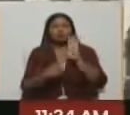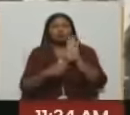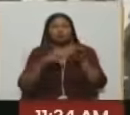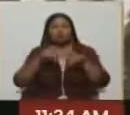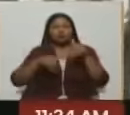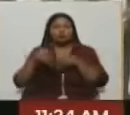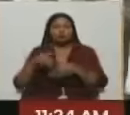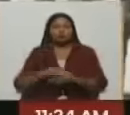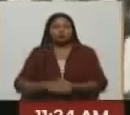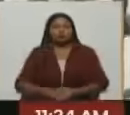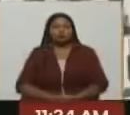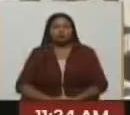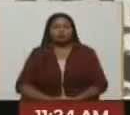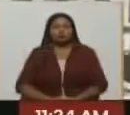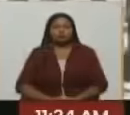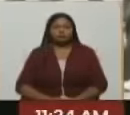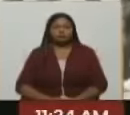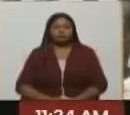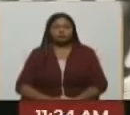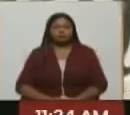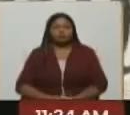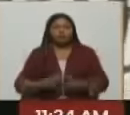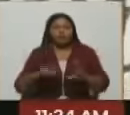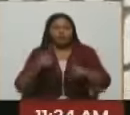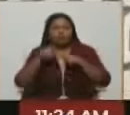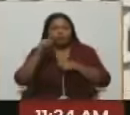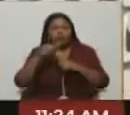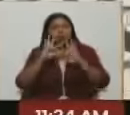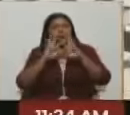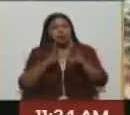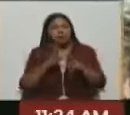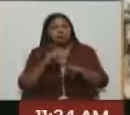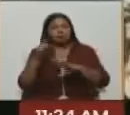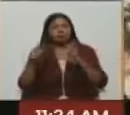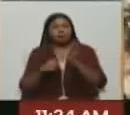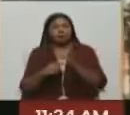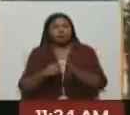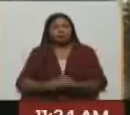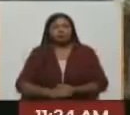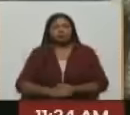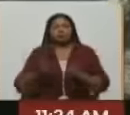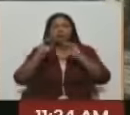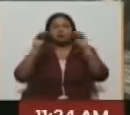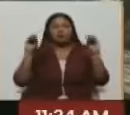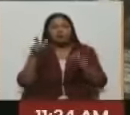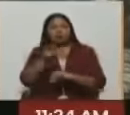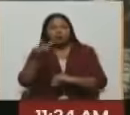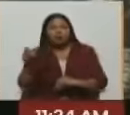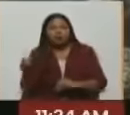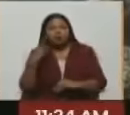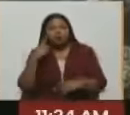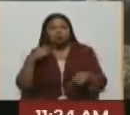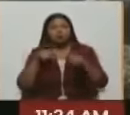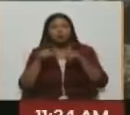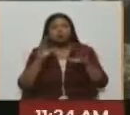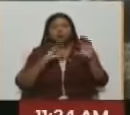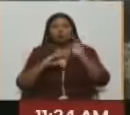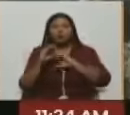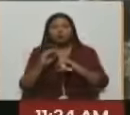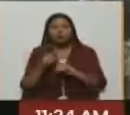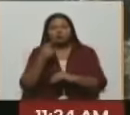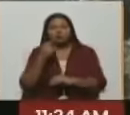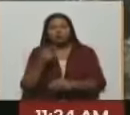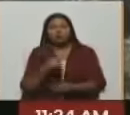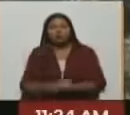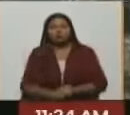electoral. Ah, pero también, digan, llamen a su gente allá de los medios de comunicación y